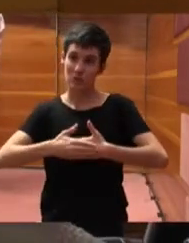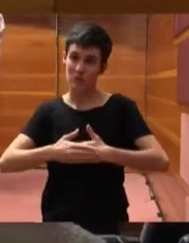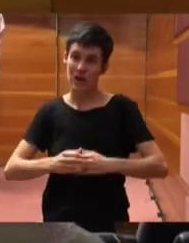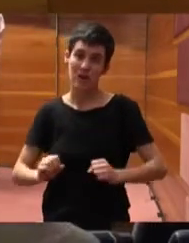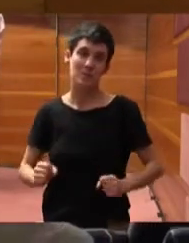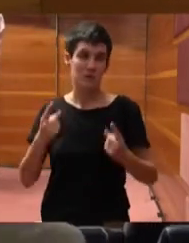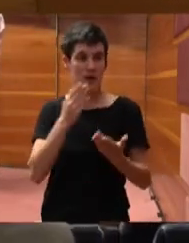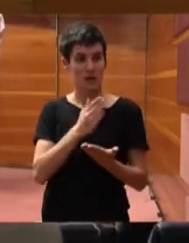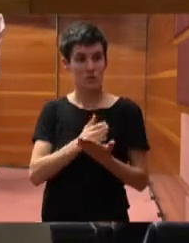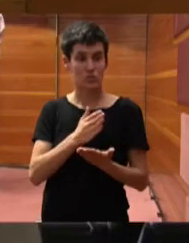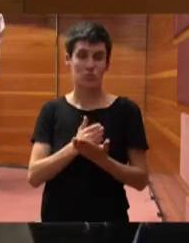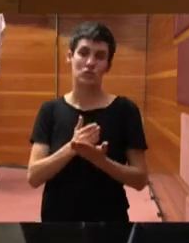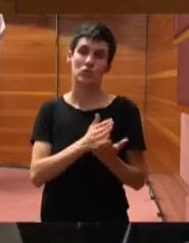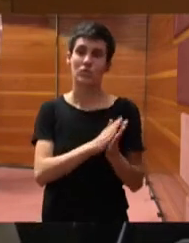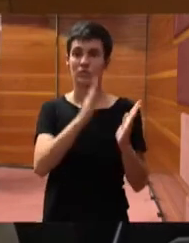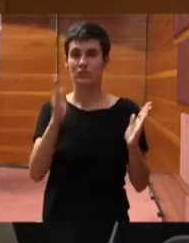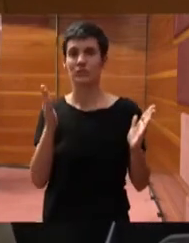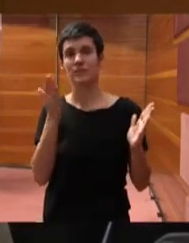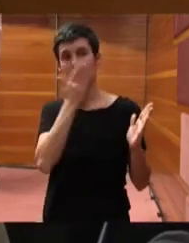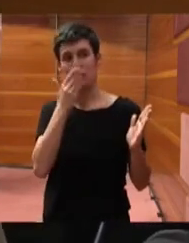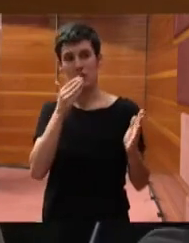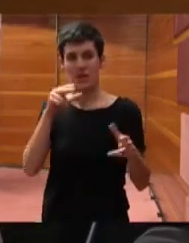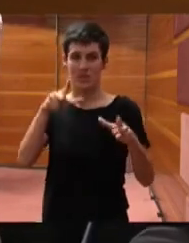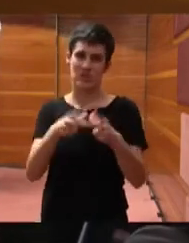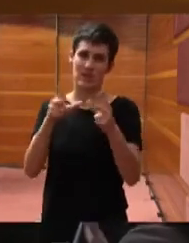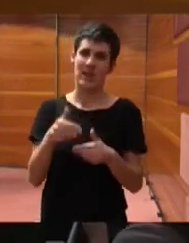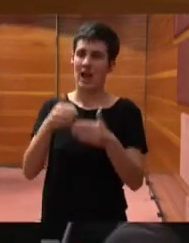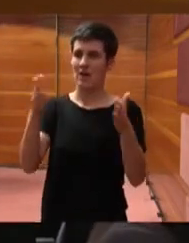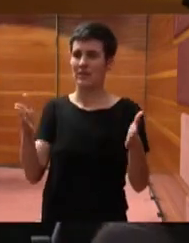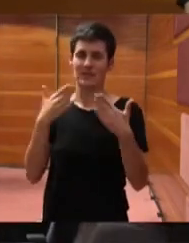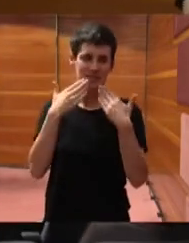de la Escuela de la Ciudadanía Abierta. Es que ricasco. Mira, es que soy.